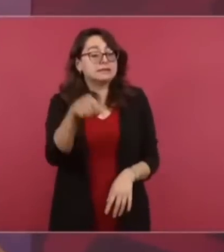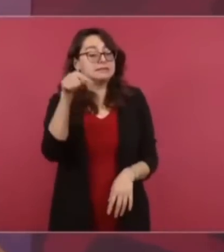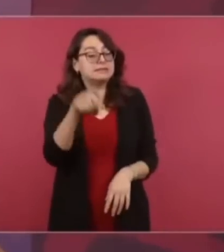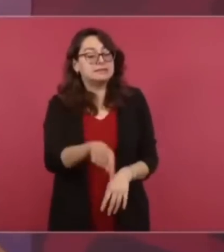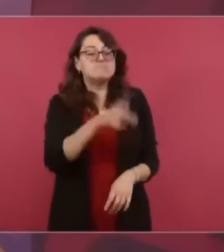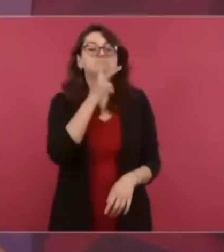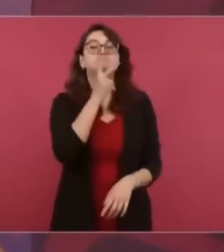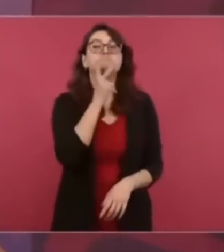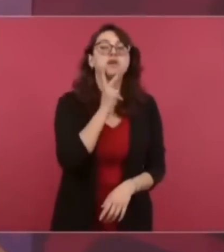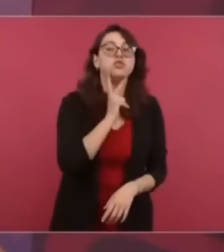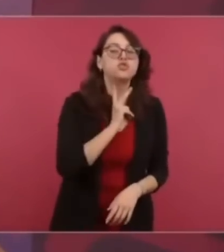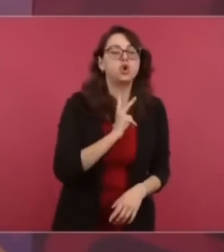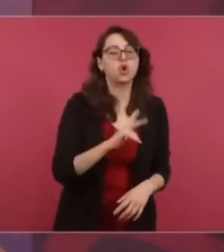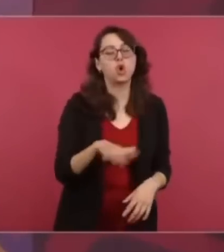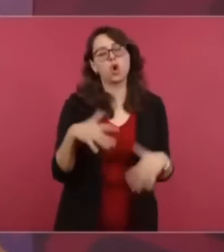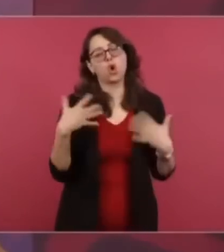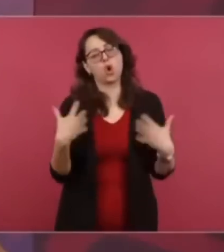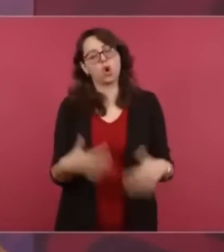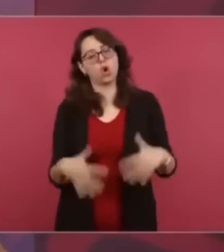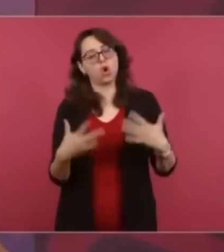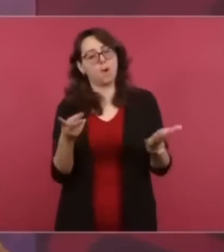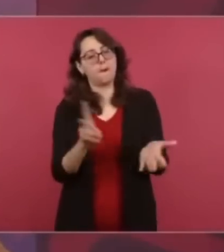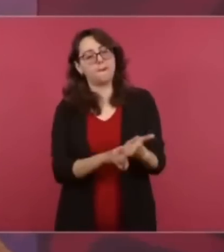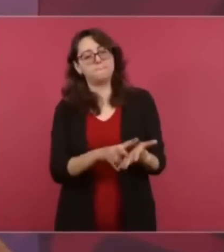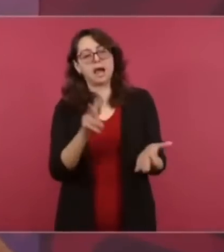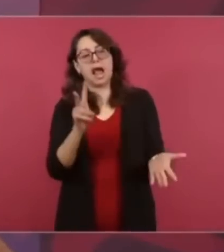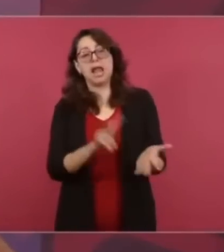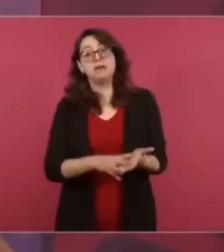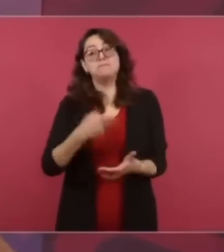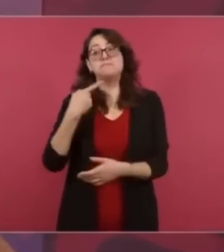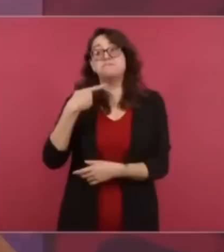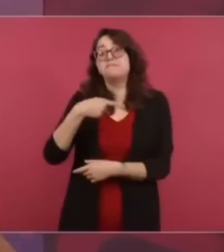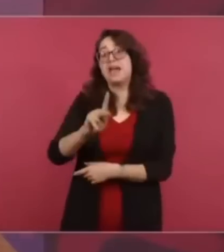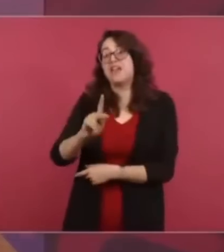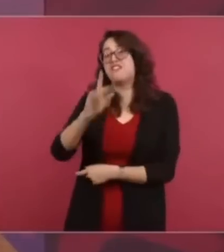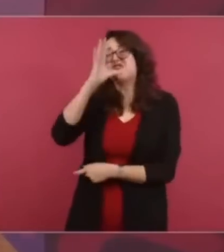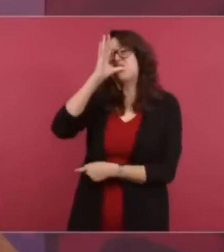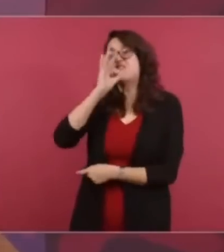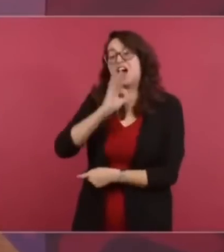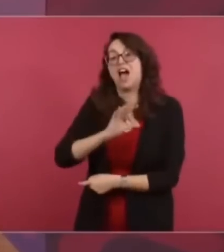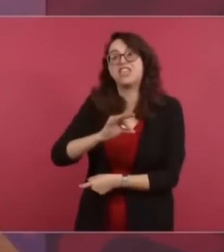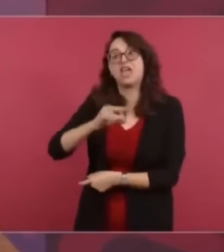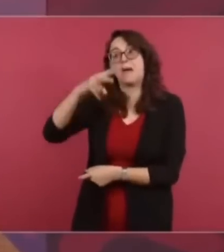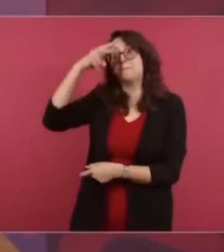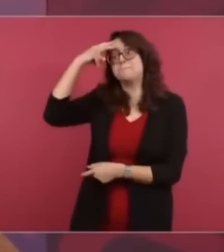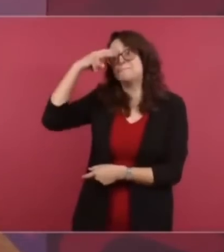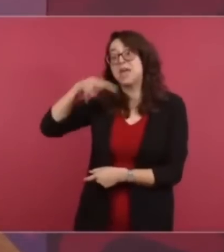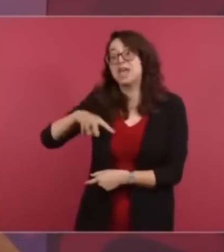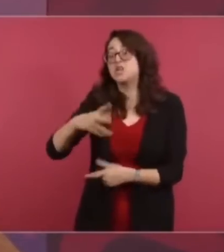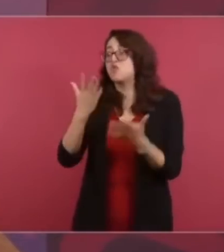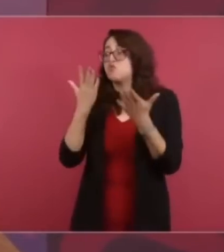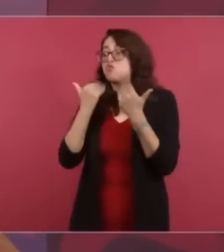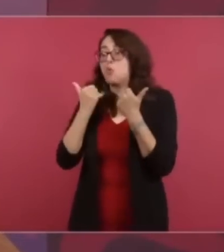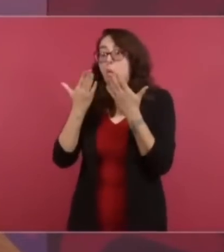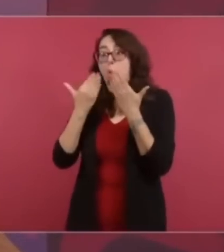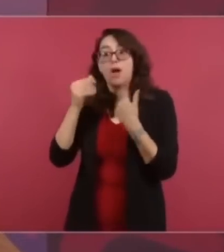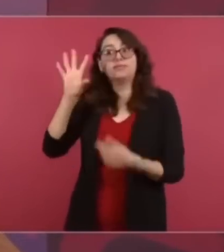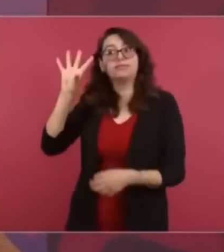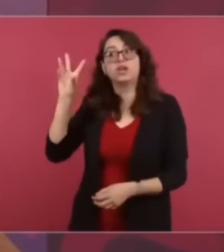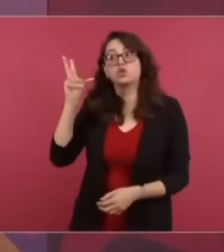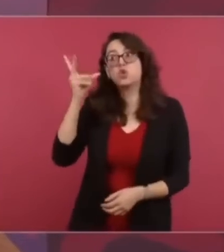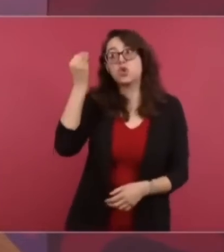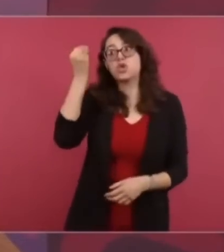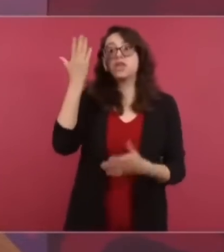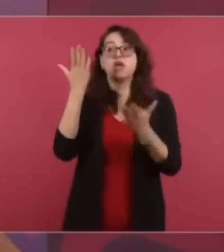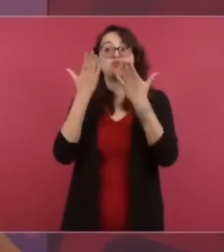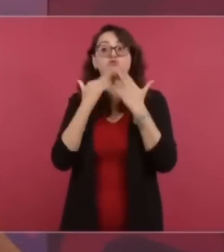podíamos sacar ese tesoro porque no teníamos tecnología ni teníamos capital y